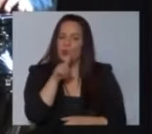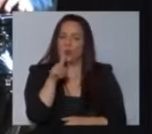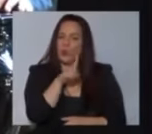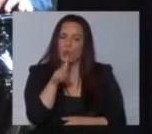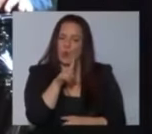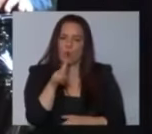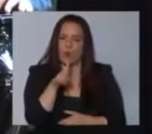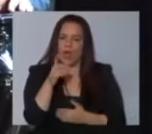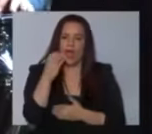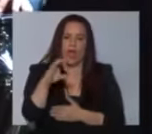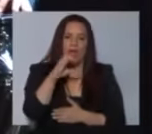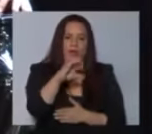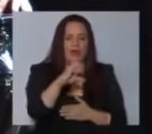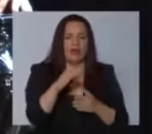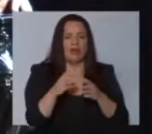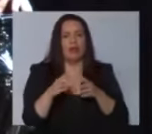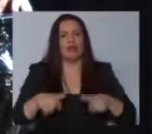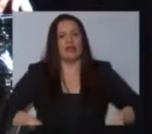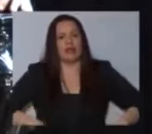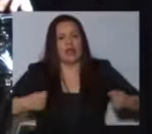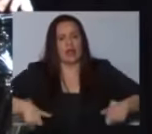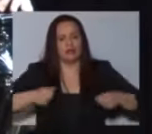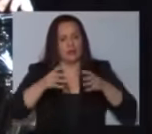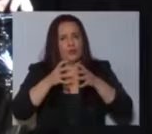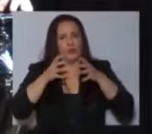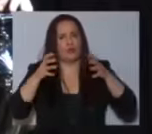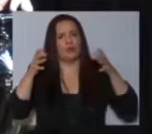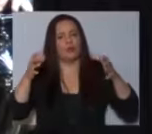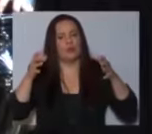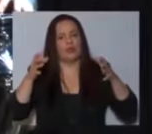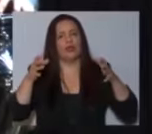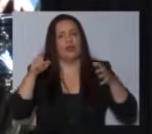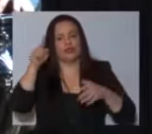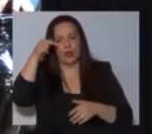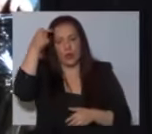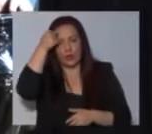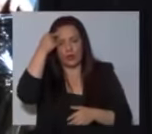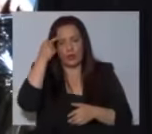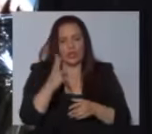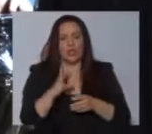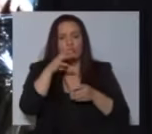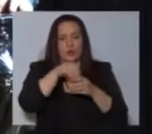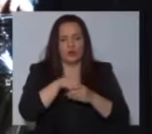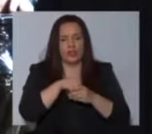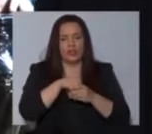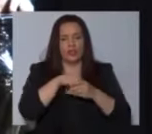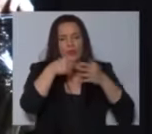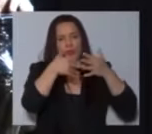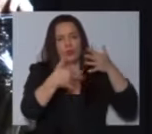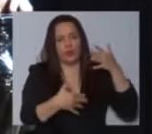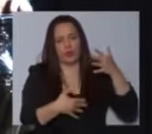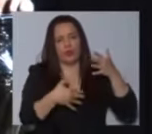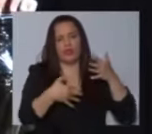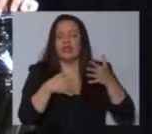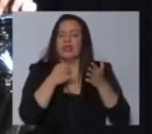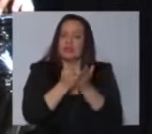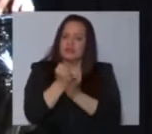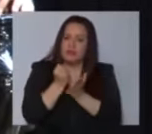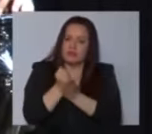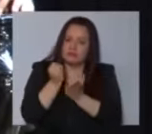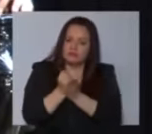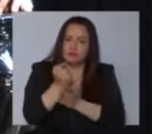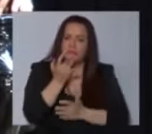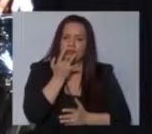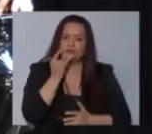financiar el excesivo gasto del gobierno, incluyendo esos odiosos y cuestionados privilegios.